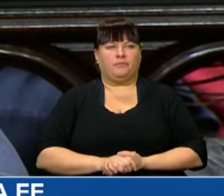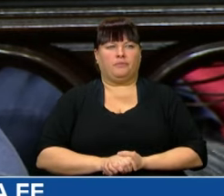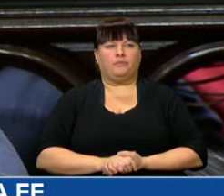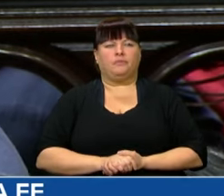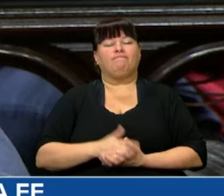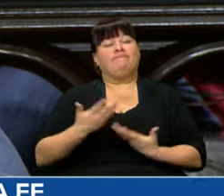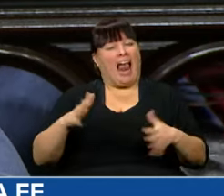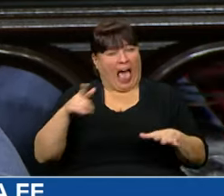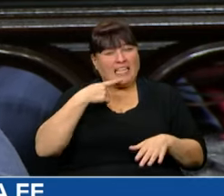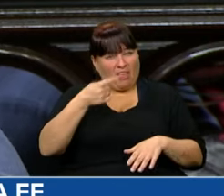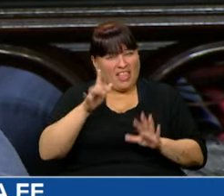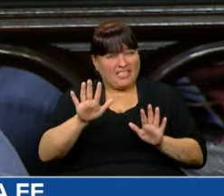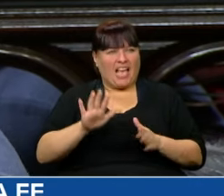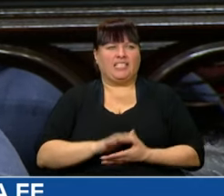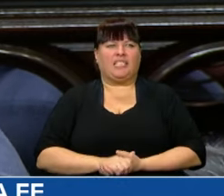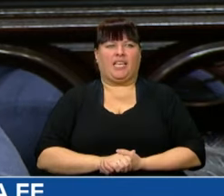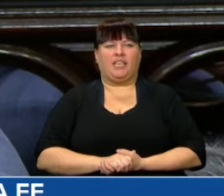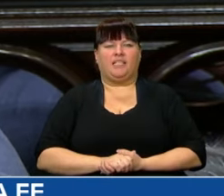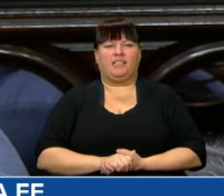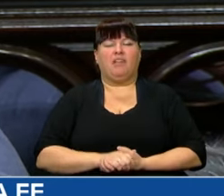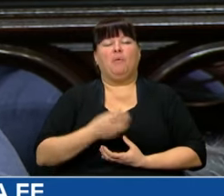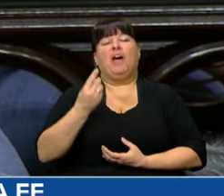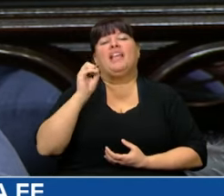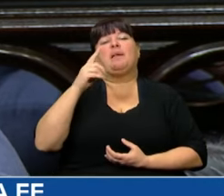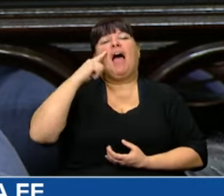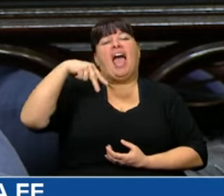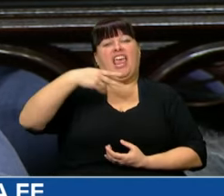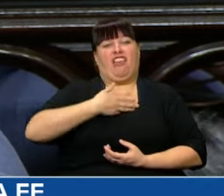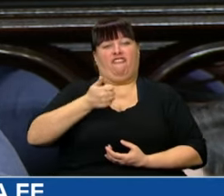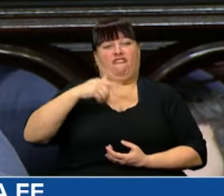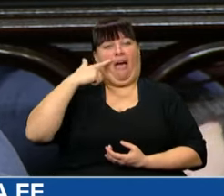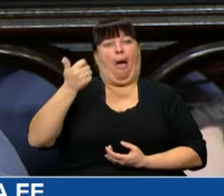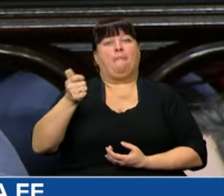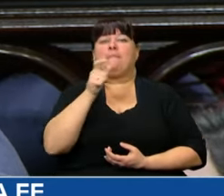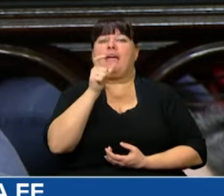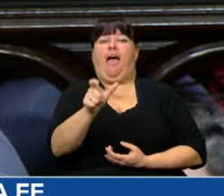Y lamento lo que han dicho, porque infamia,